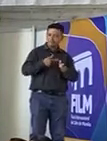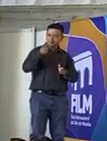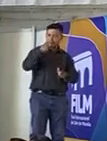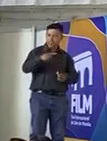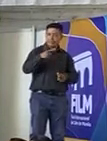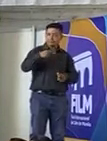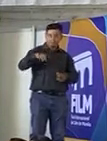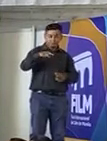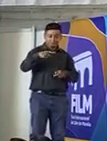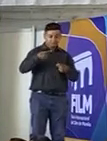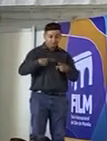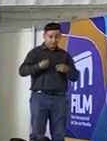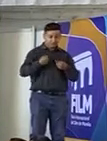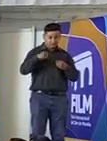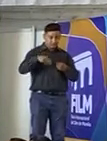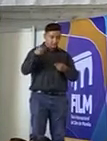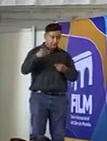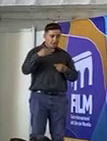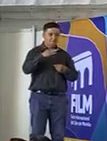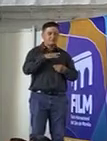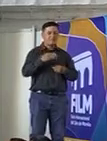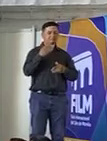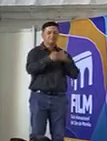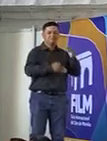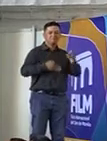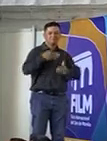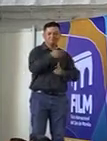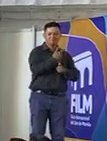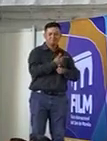sus consentidos. Quien asista a esta